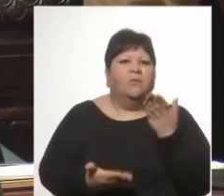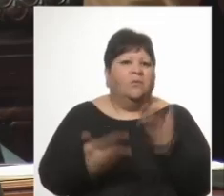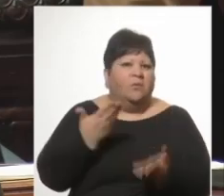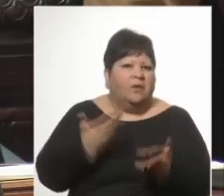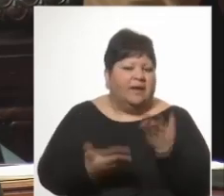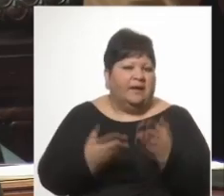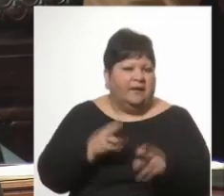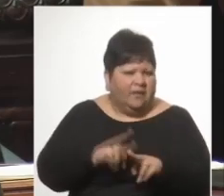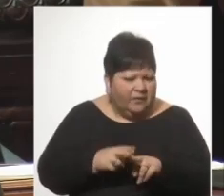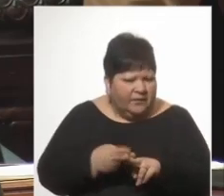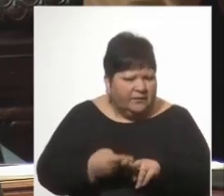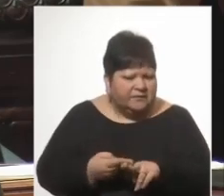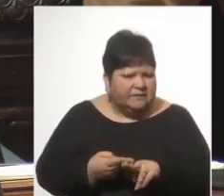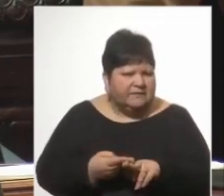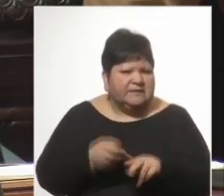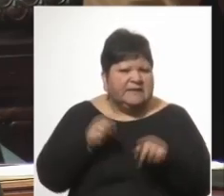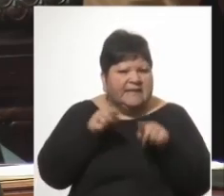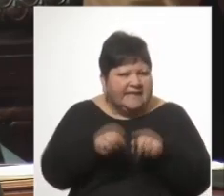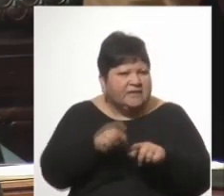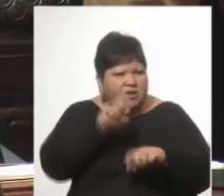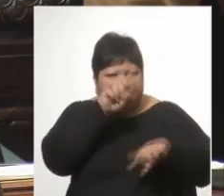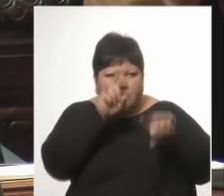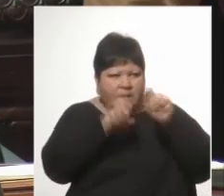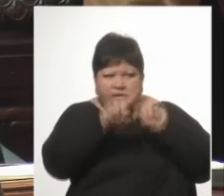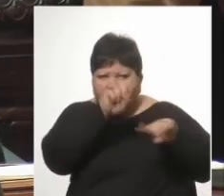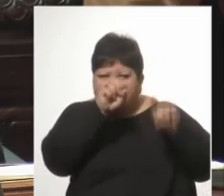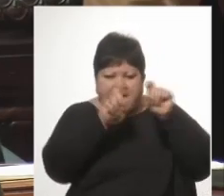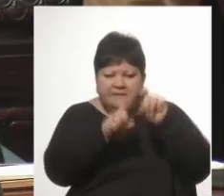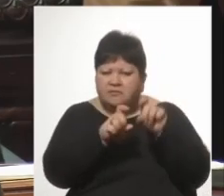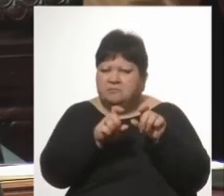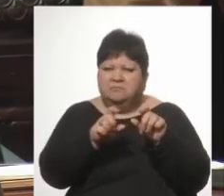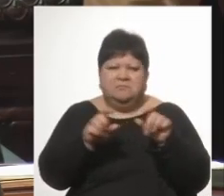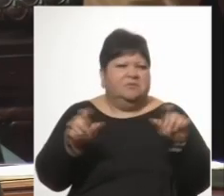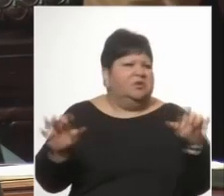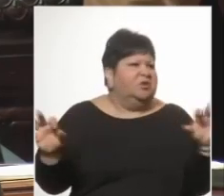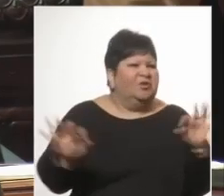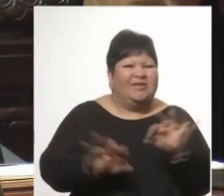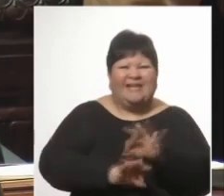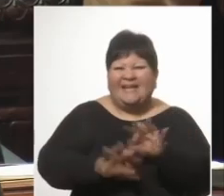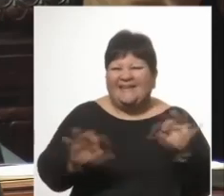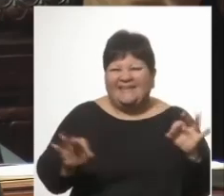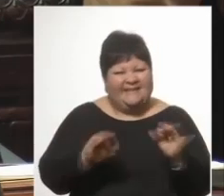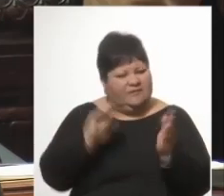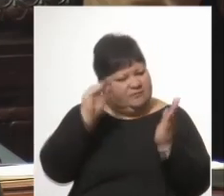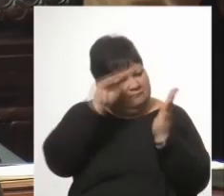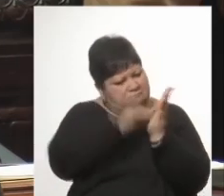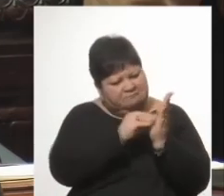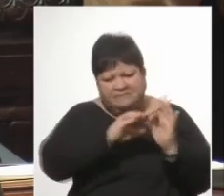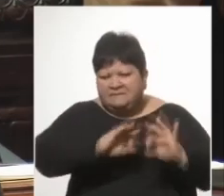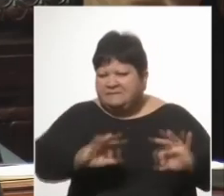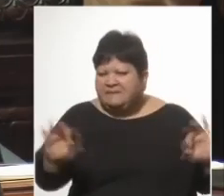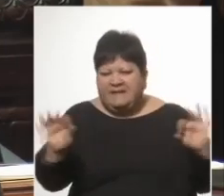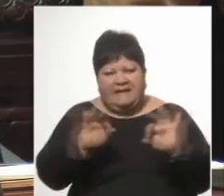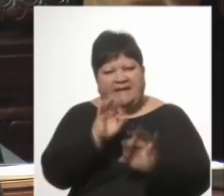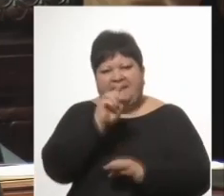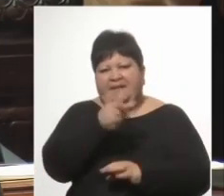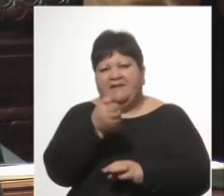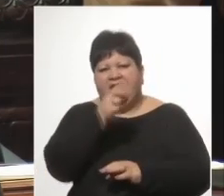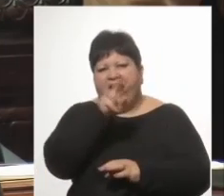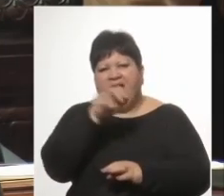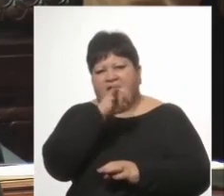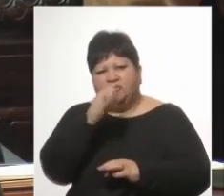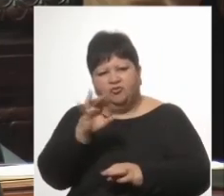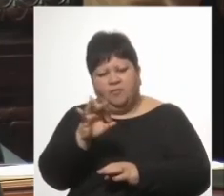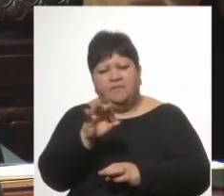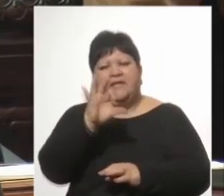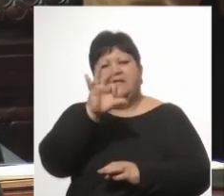cuestionamientos y ahí en ningún momento se menciona ni a Gavazo ni a Silveira. Por esa razón yo fui